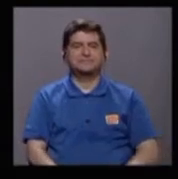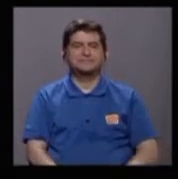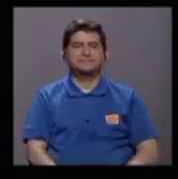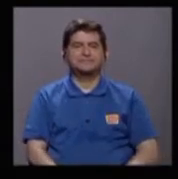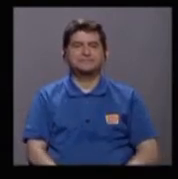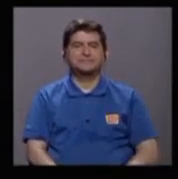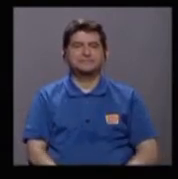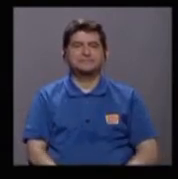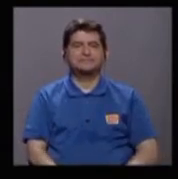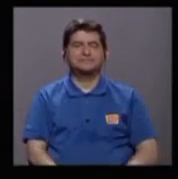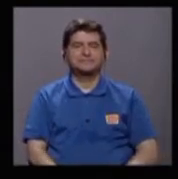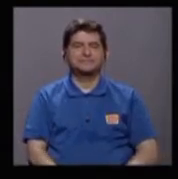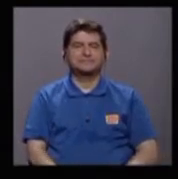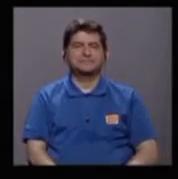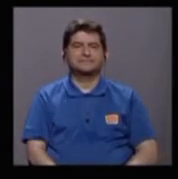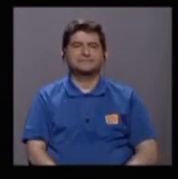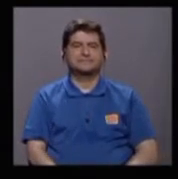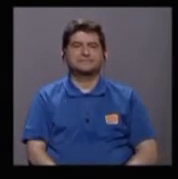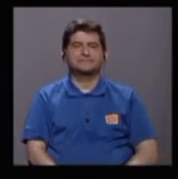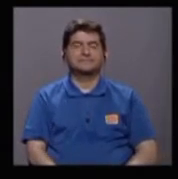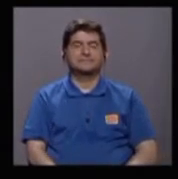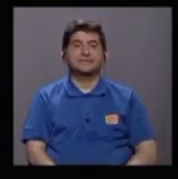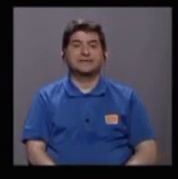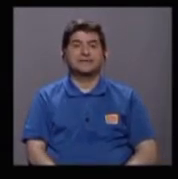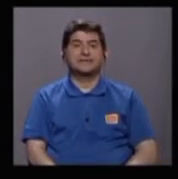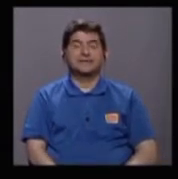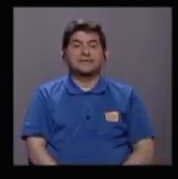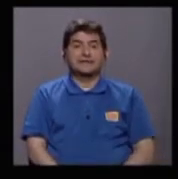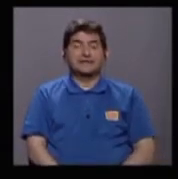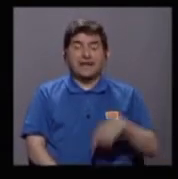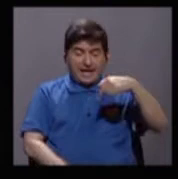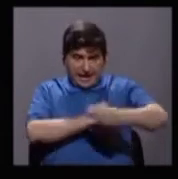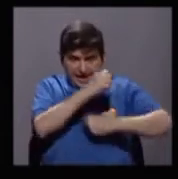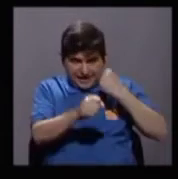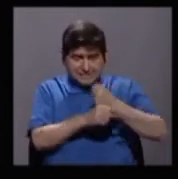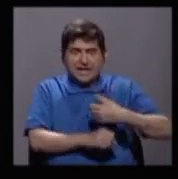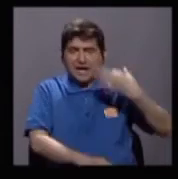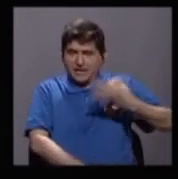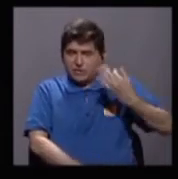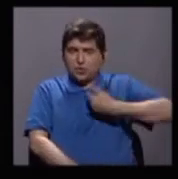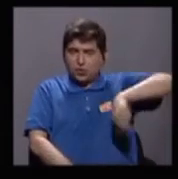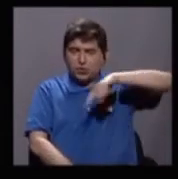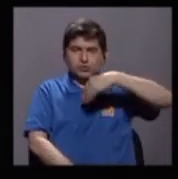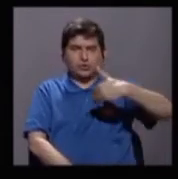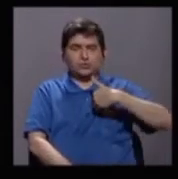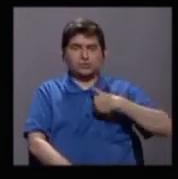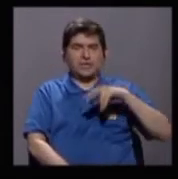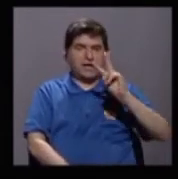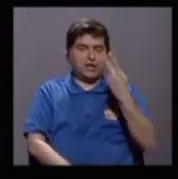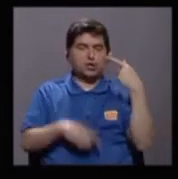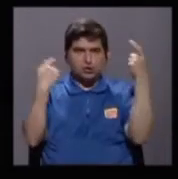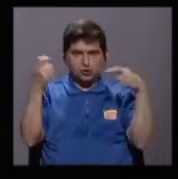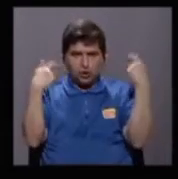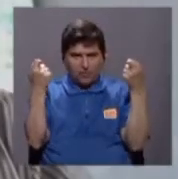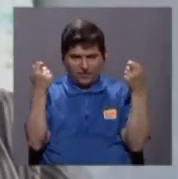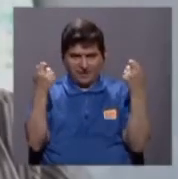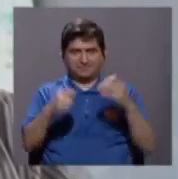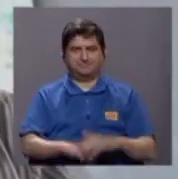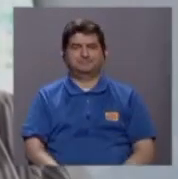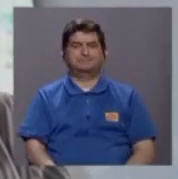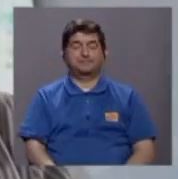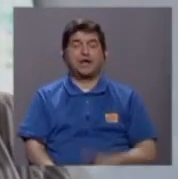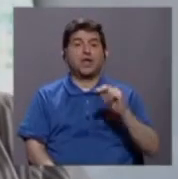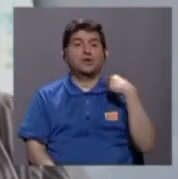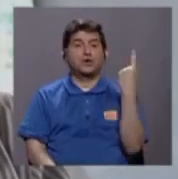de don Ludwig. De Beethoven, sí. Bueno, este año originalmente nosotros teníamos doble celebración, porque